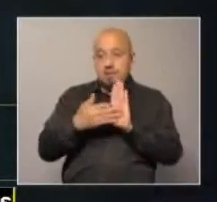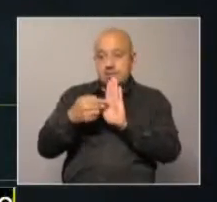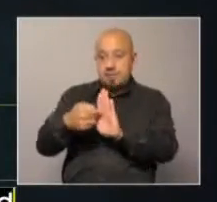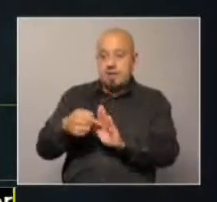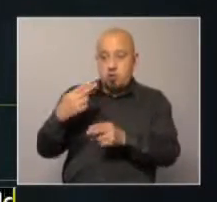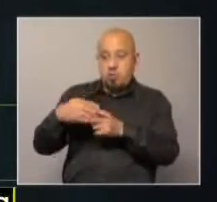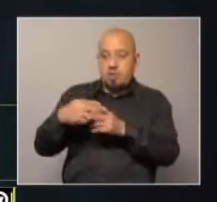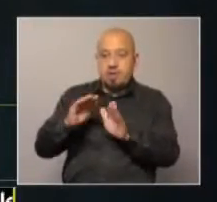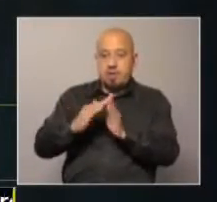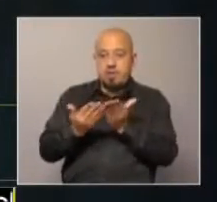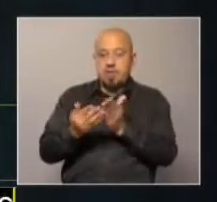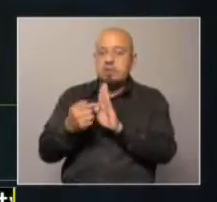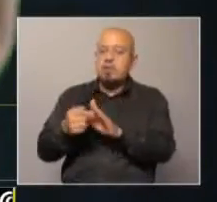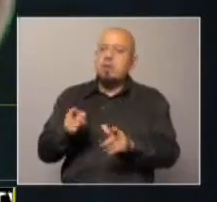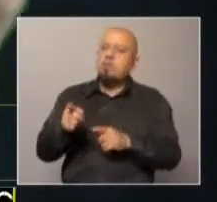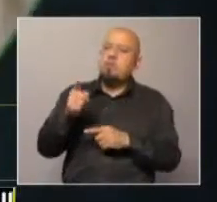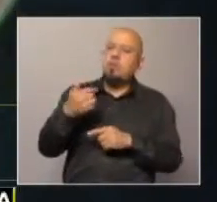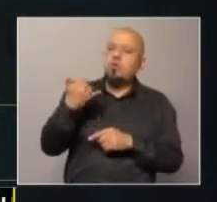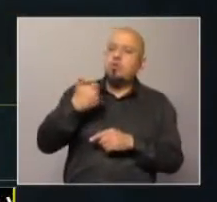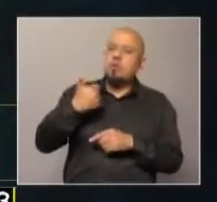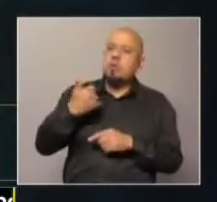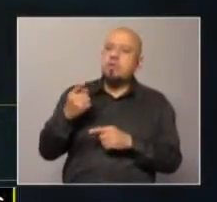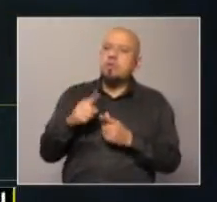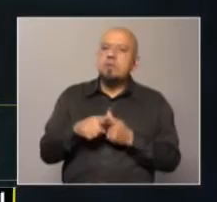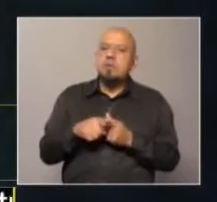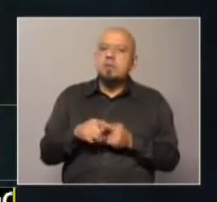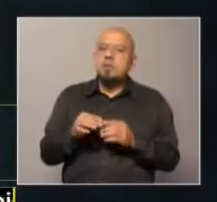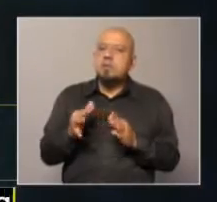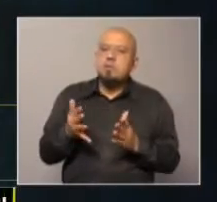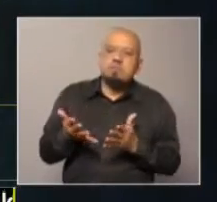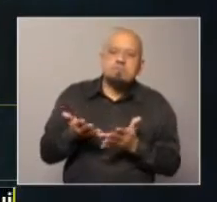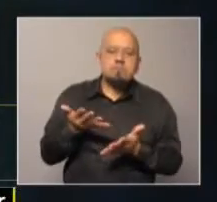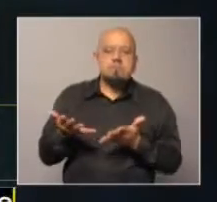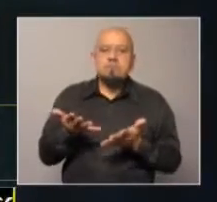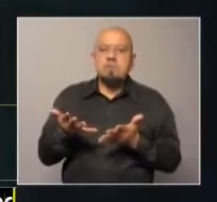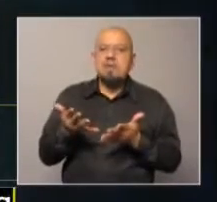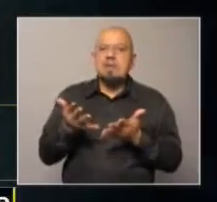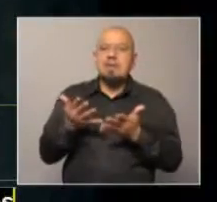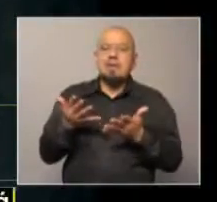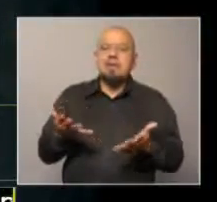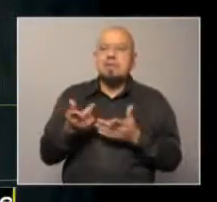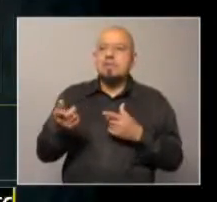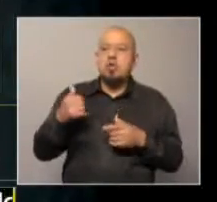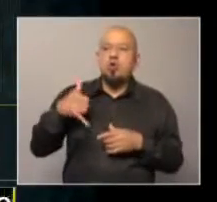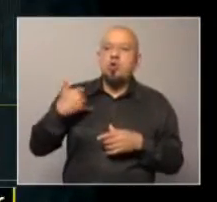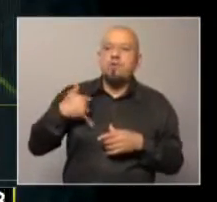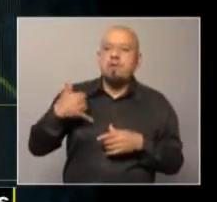estos jóvenes. Nos gustaría que nos cuentes, para arrancar a hablar, a grandes rasgos, ¿en qué afecta a los